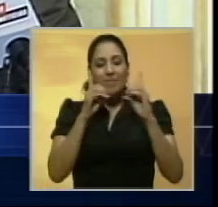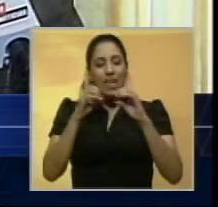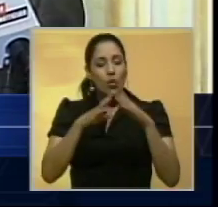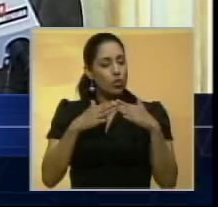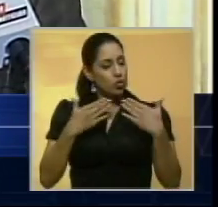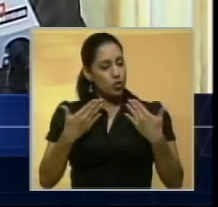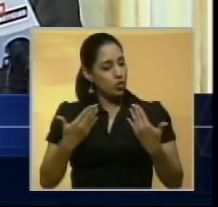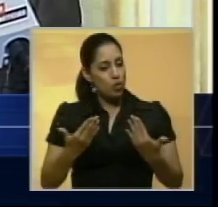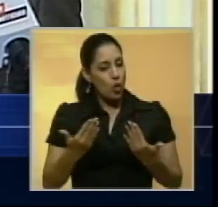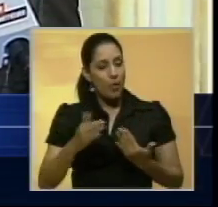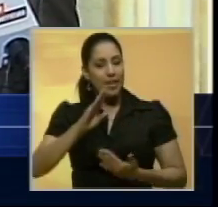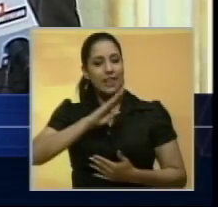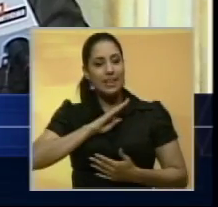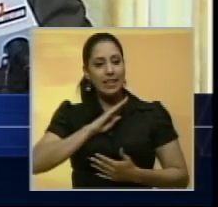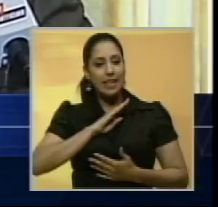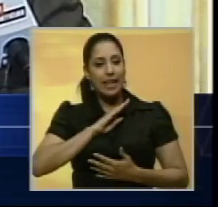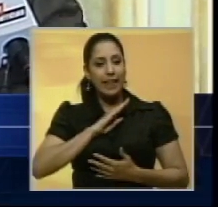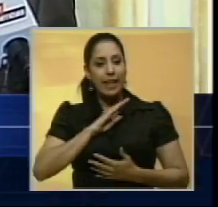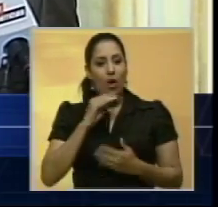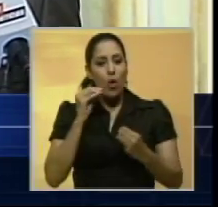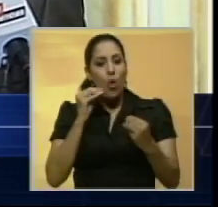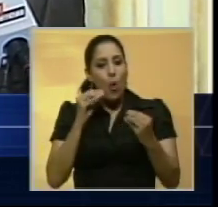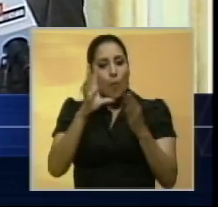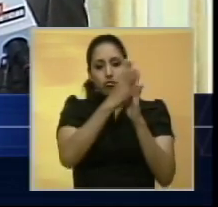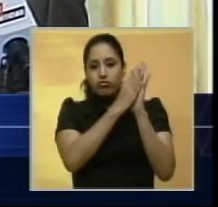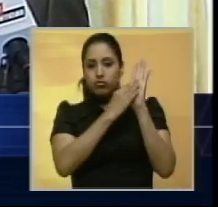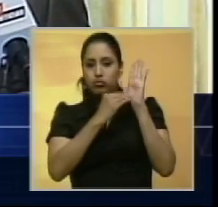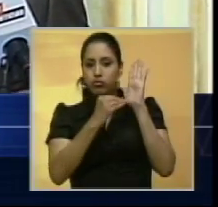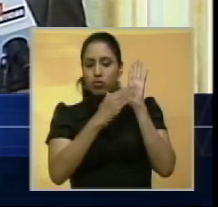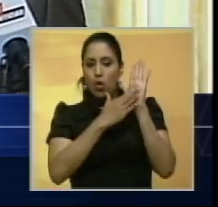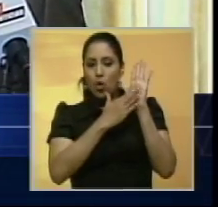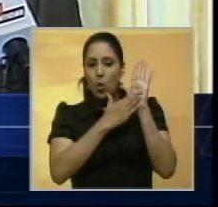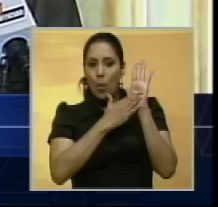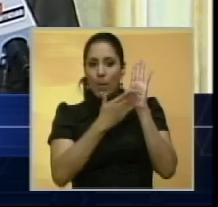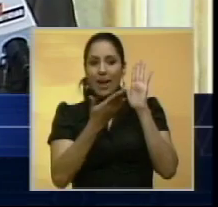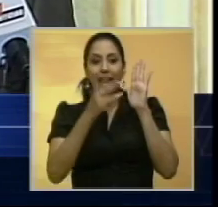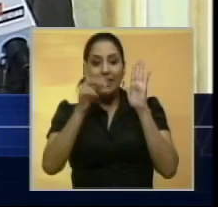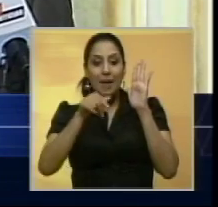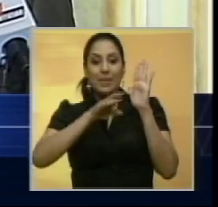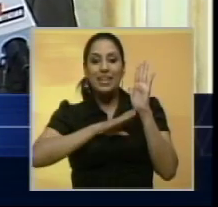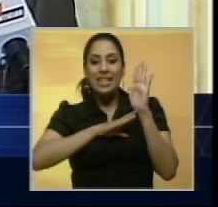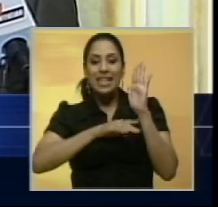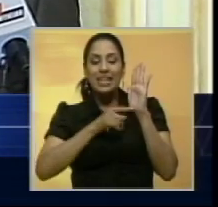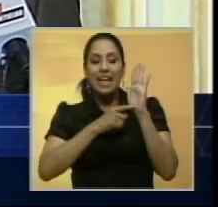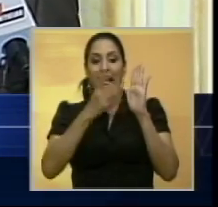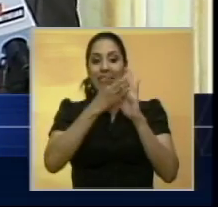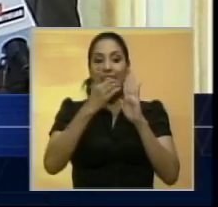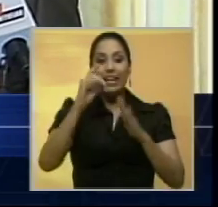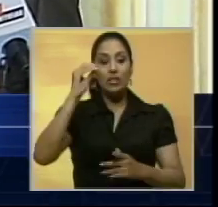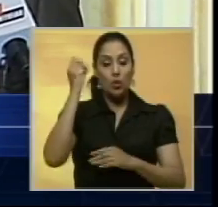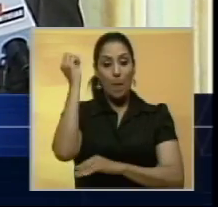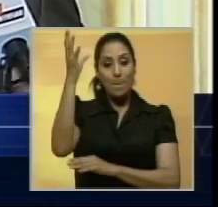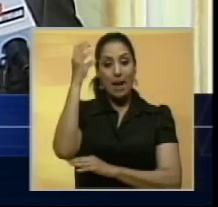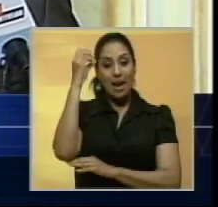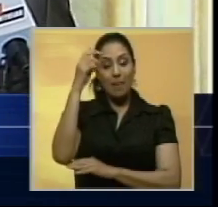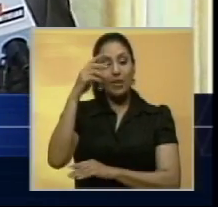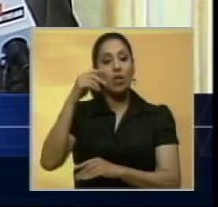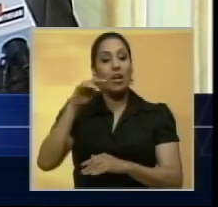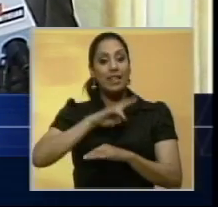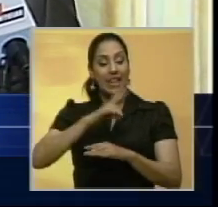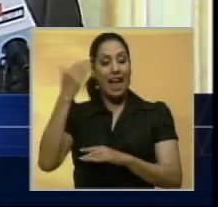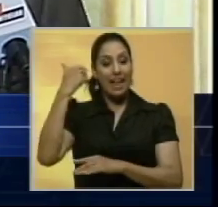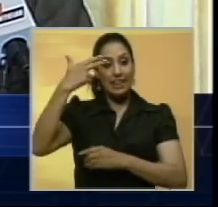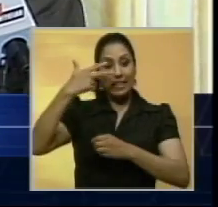discusión sobre lo que está sucediendo como una copia en todo el continente y que tiene que ver con el derecho del Parlamento. Lo que ha sucedido